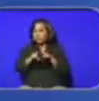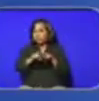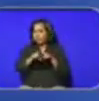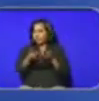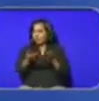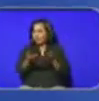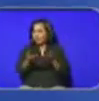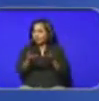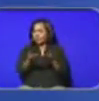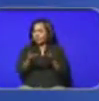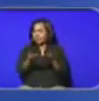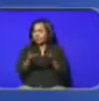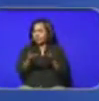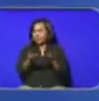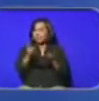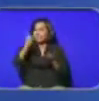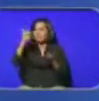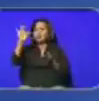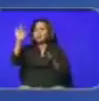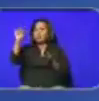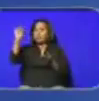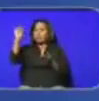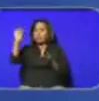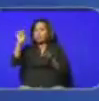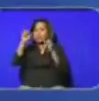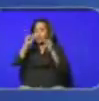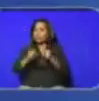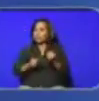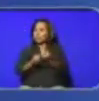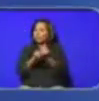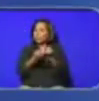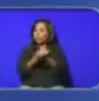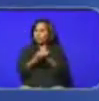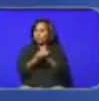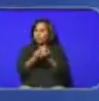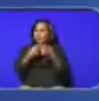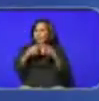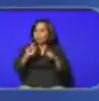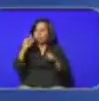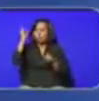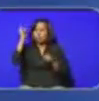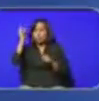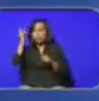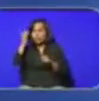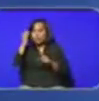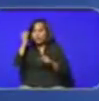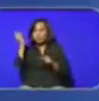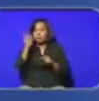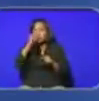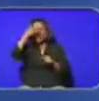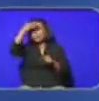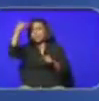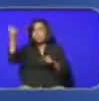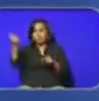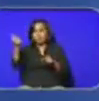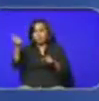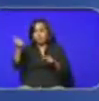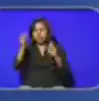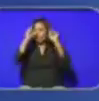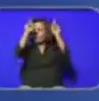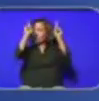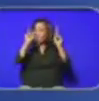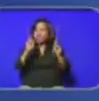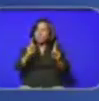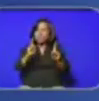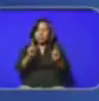principalmente el ITSE. Y eso desde el punto de vista del Estado no había sido atendido en mucho tiempo. En temas de educación son muchísimos los retos